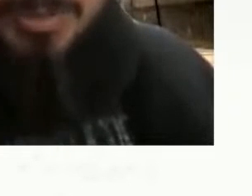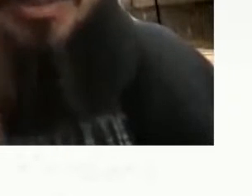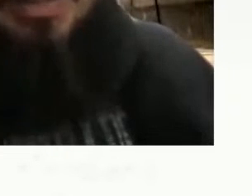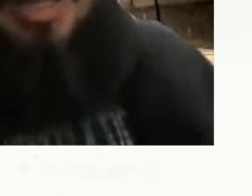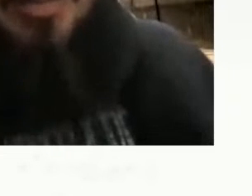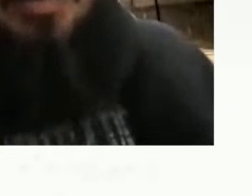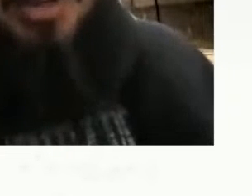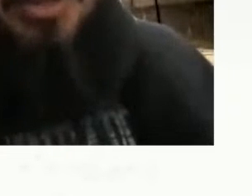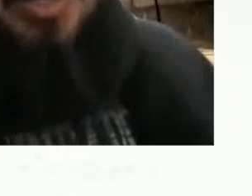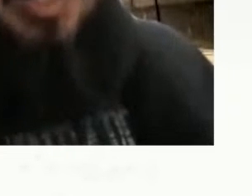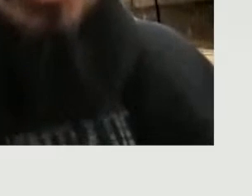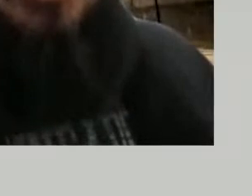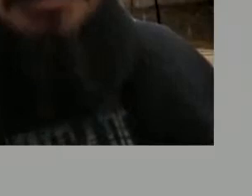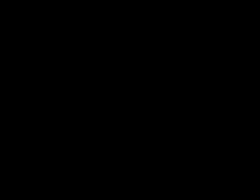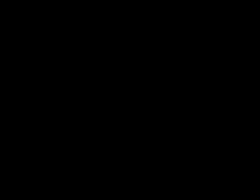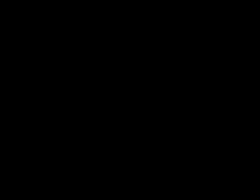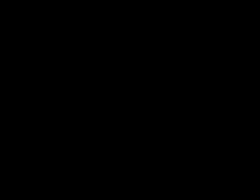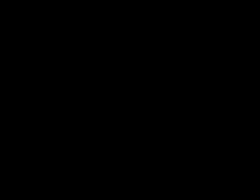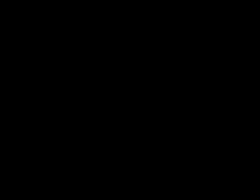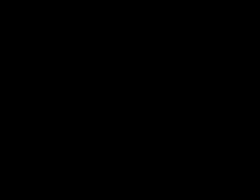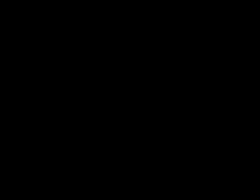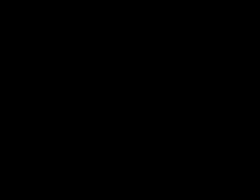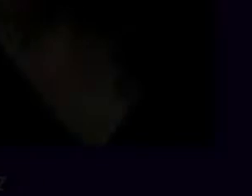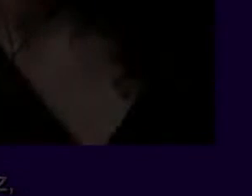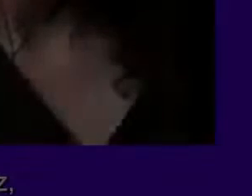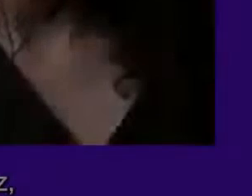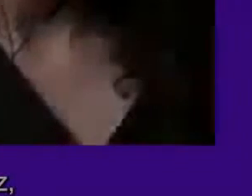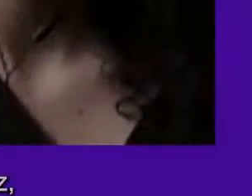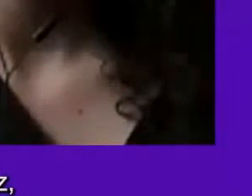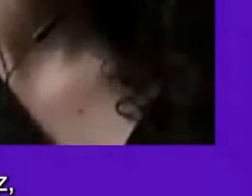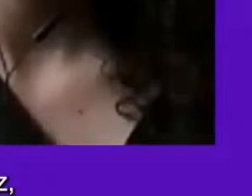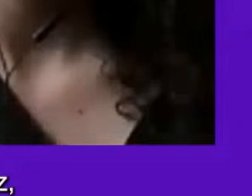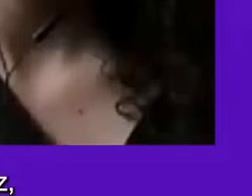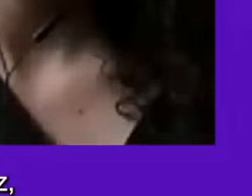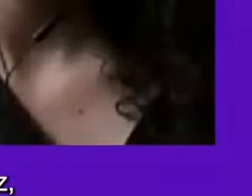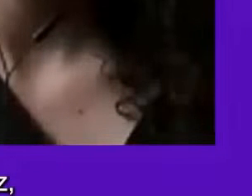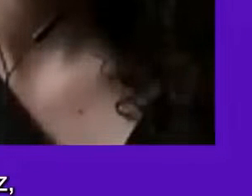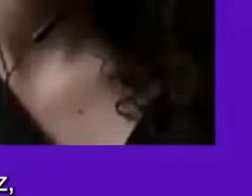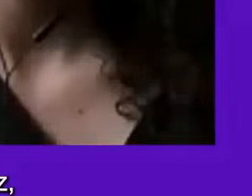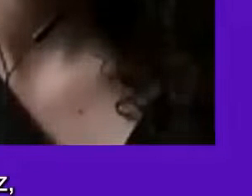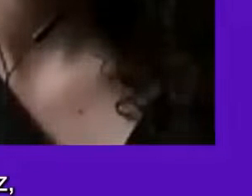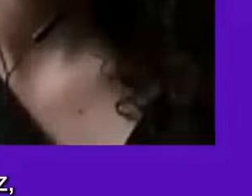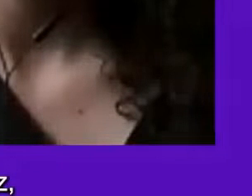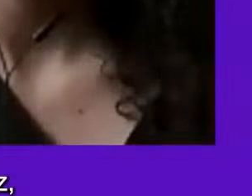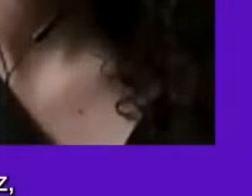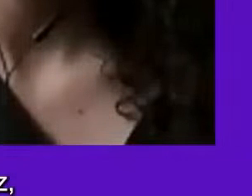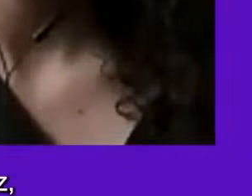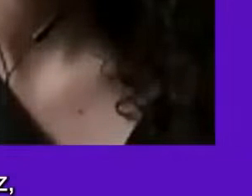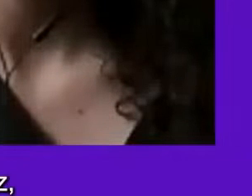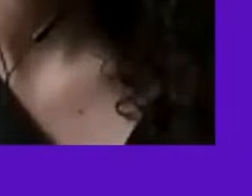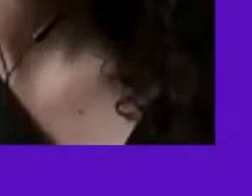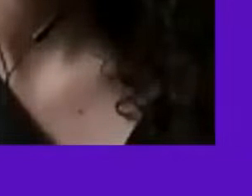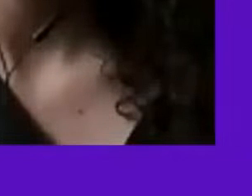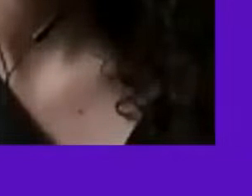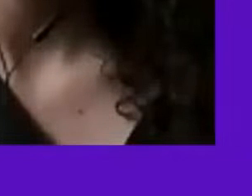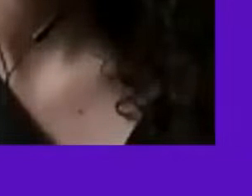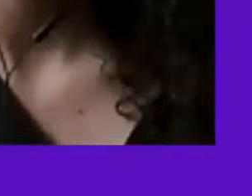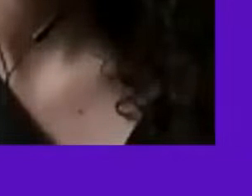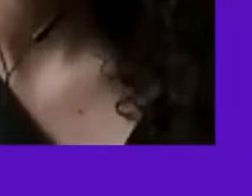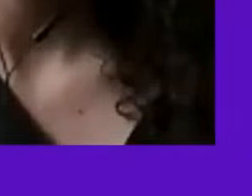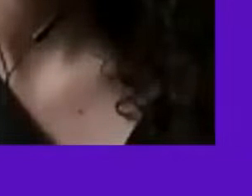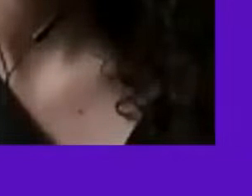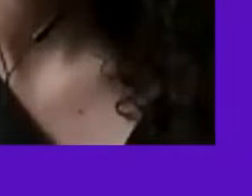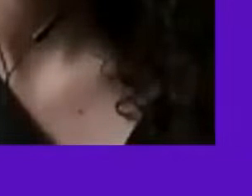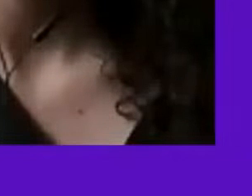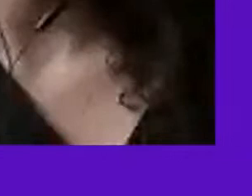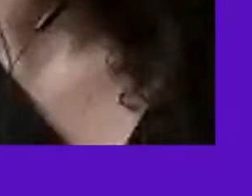arbitrarios, pero desde ahí, ¿no? Sí, bueno, mi nombre es Tania Chávez, yo soy diseñadora industrial y estudié